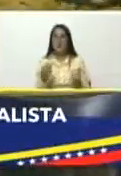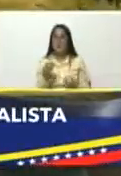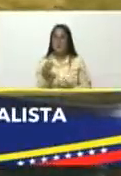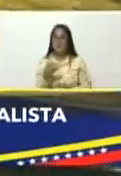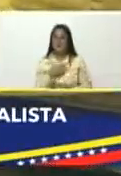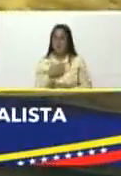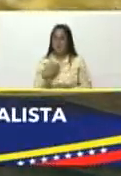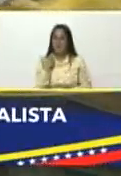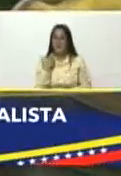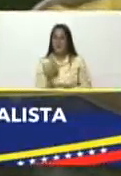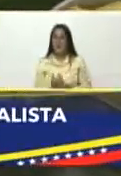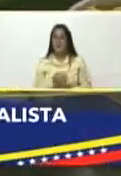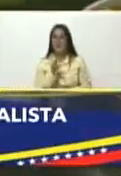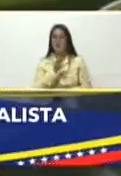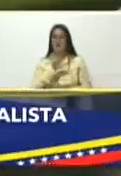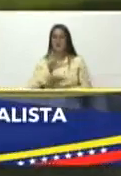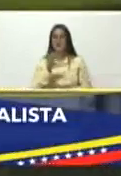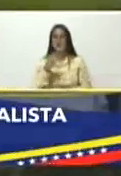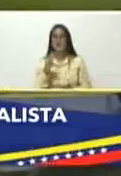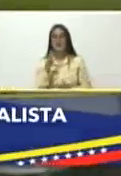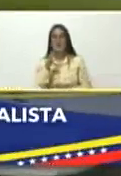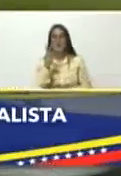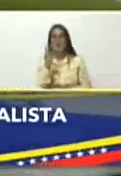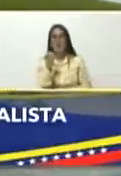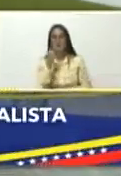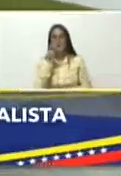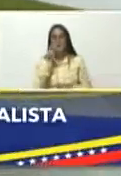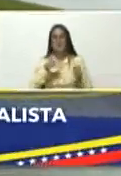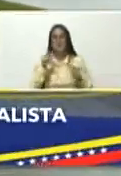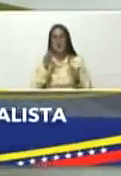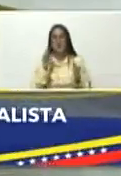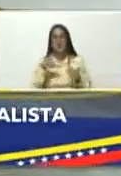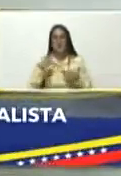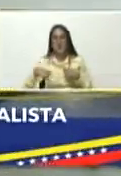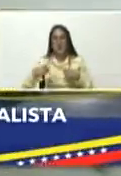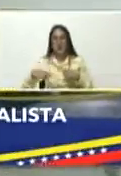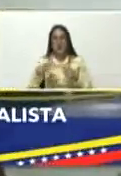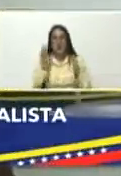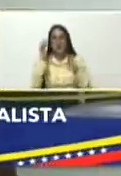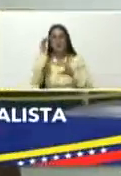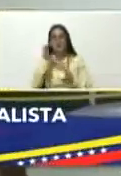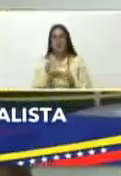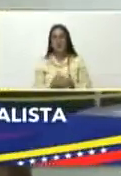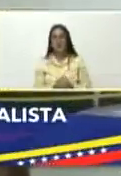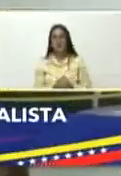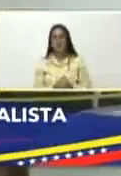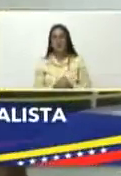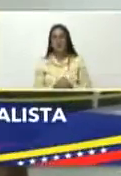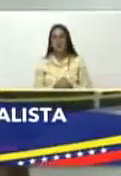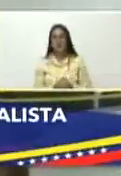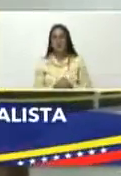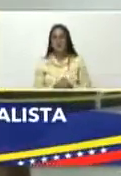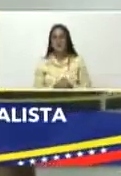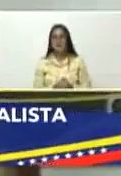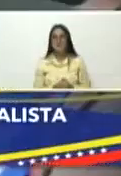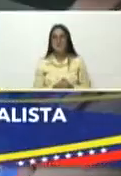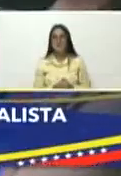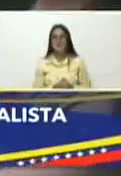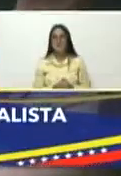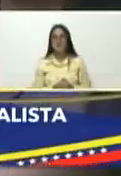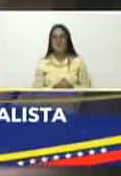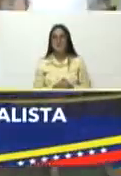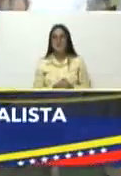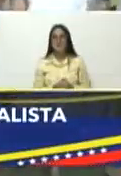faltar. 35 a 40 personas diariamente atiende el módulo Barrio Dentro, en la Carrizalera solamente. En Las